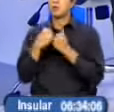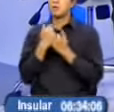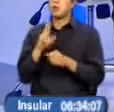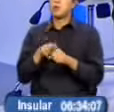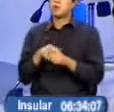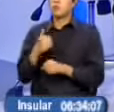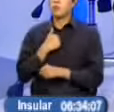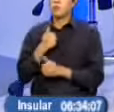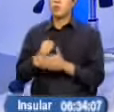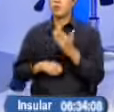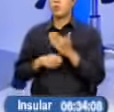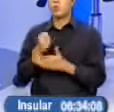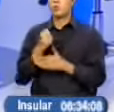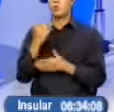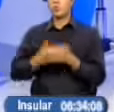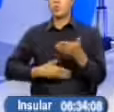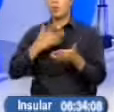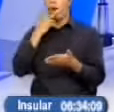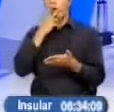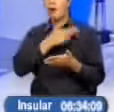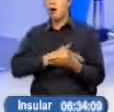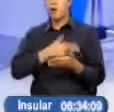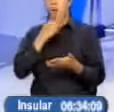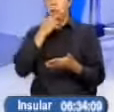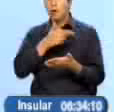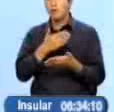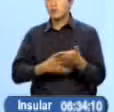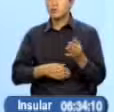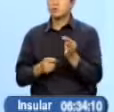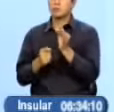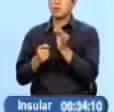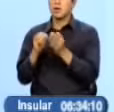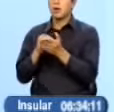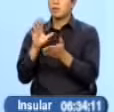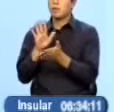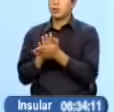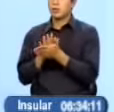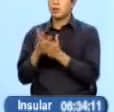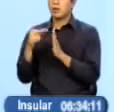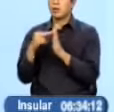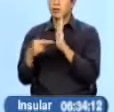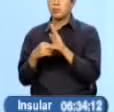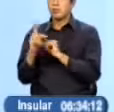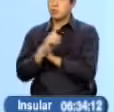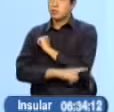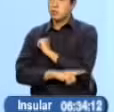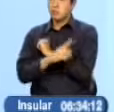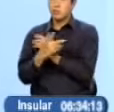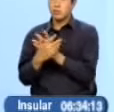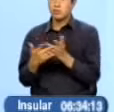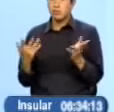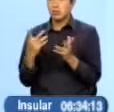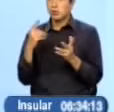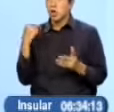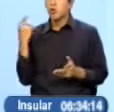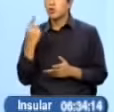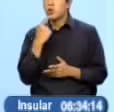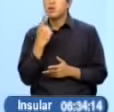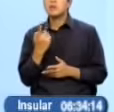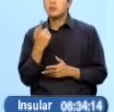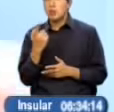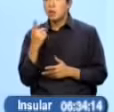nacional que hemos usado un documento falso para poder aplicar reglamentos y sanciones que nosotros hemos utilizado